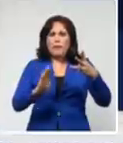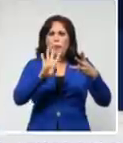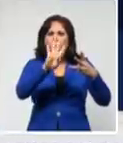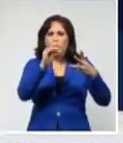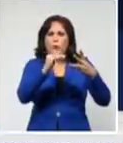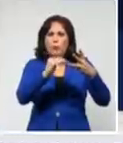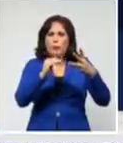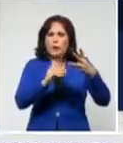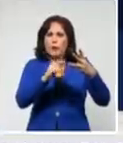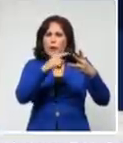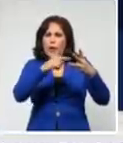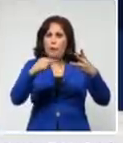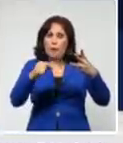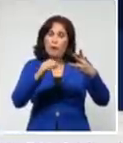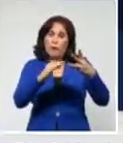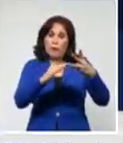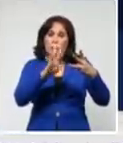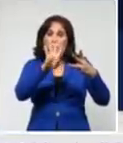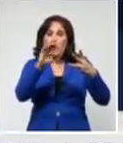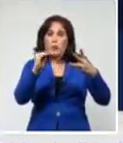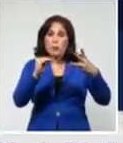millones y medio, casi